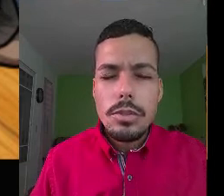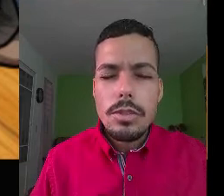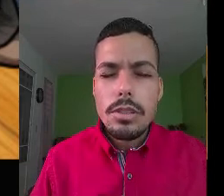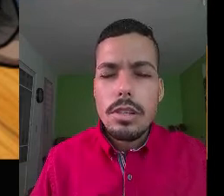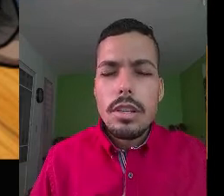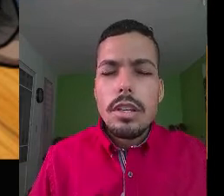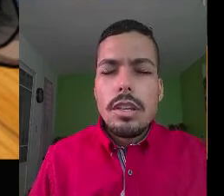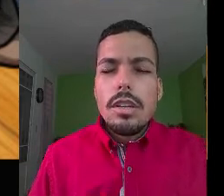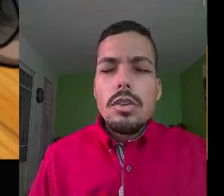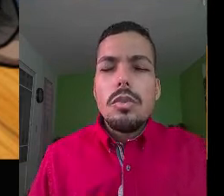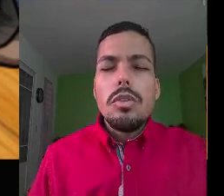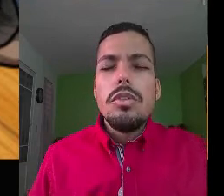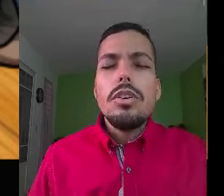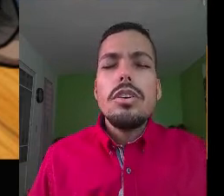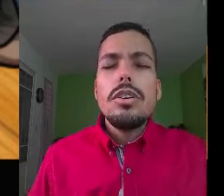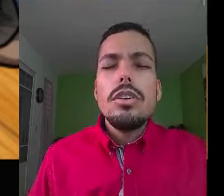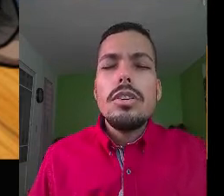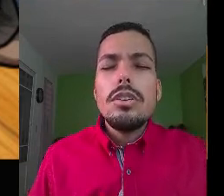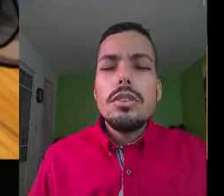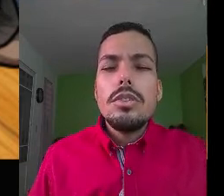Uno.